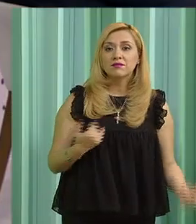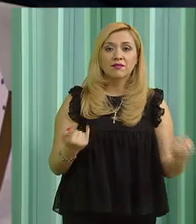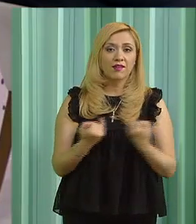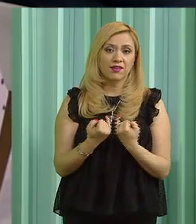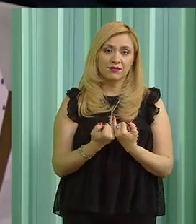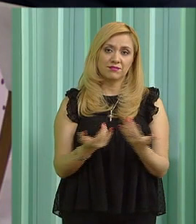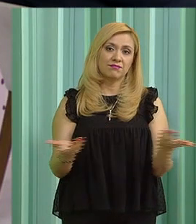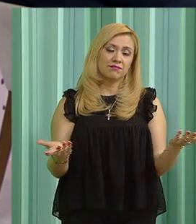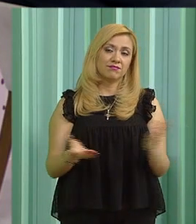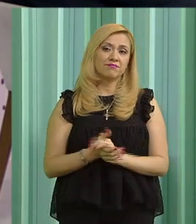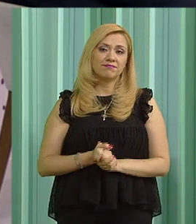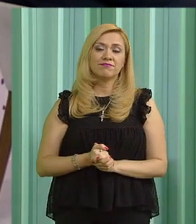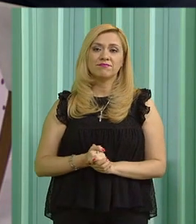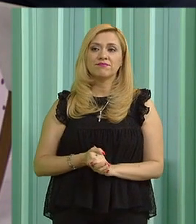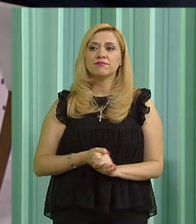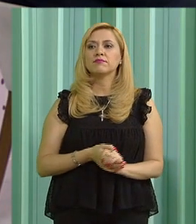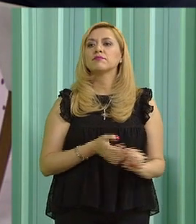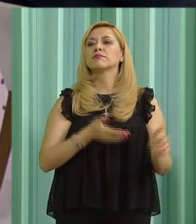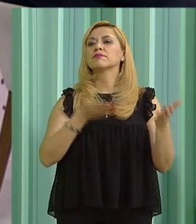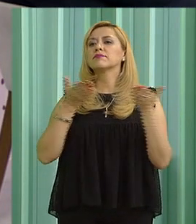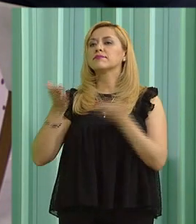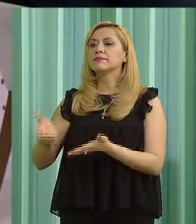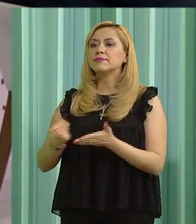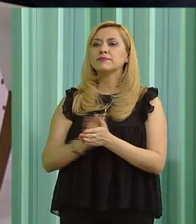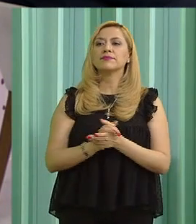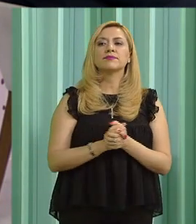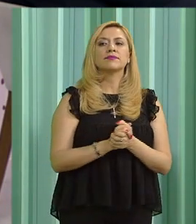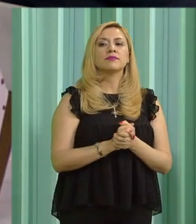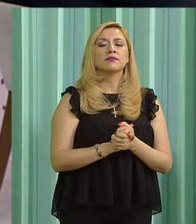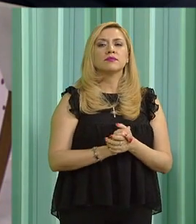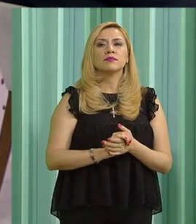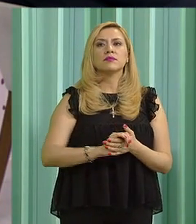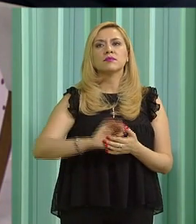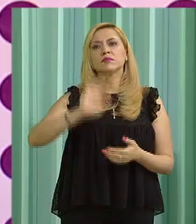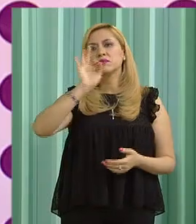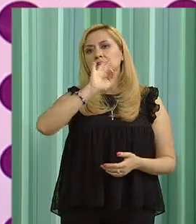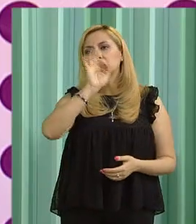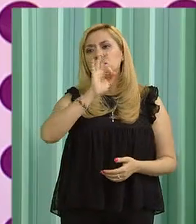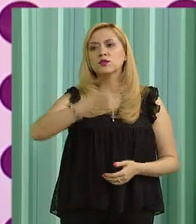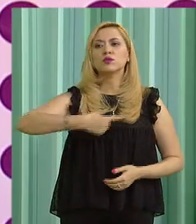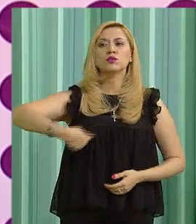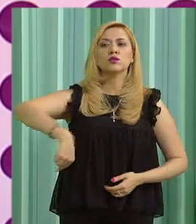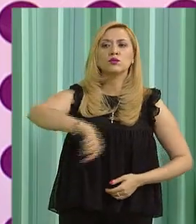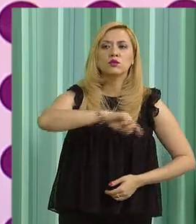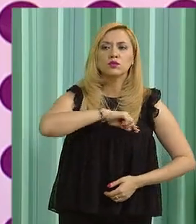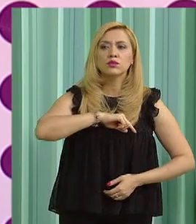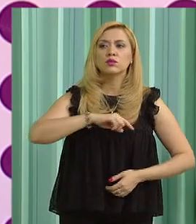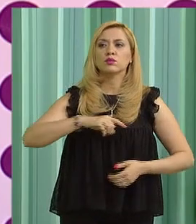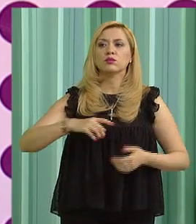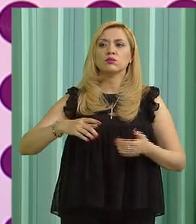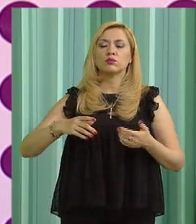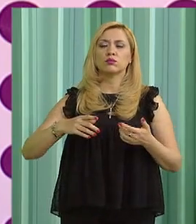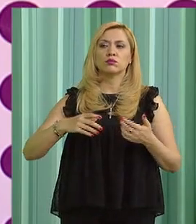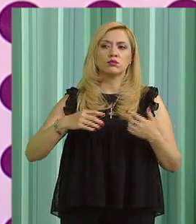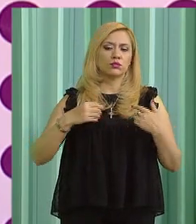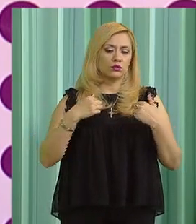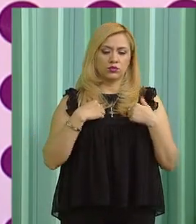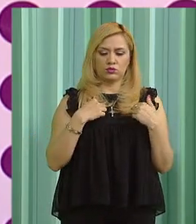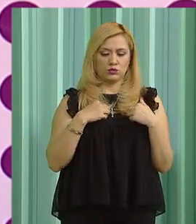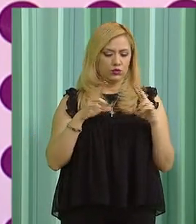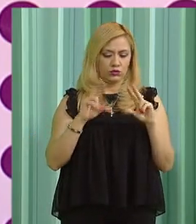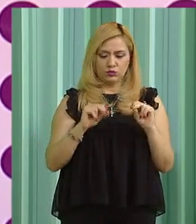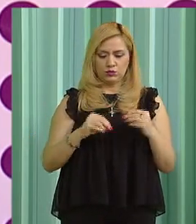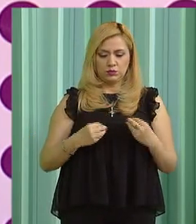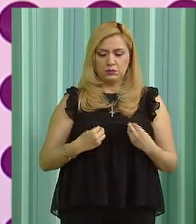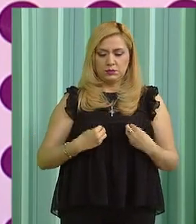importar. Claro, y realmente, como mencionabas tú, puede ser que nosotros, que no estamos en esas historias, no